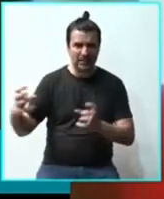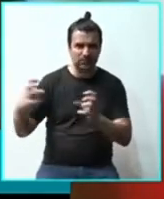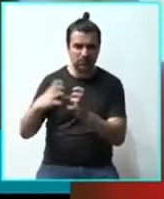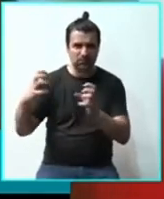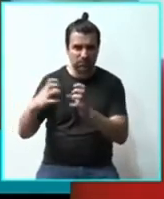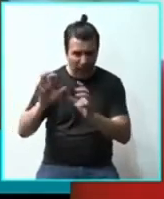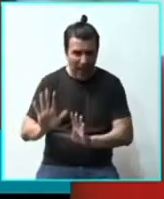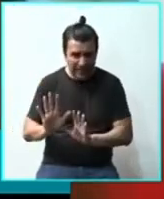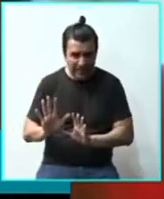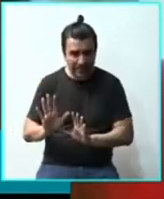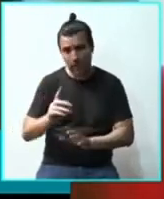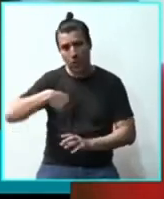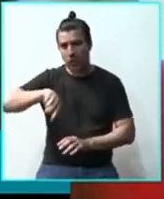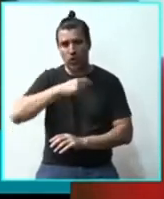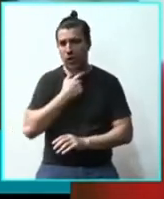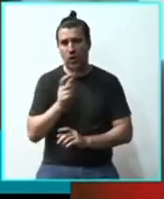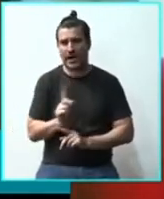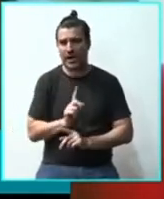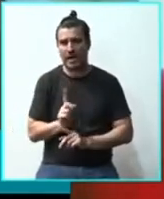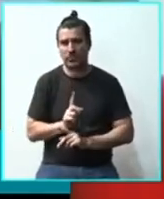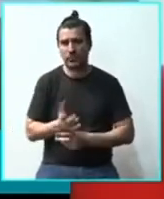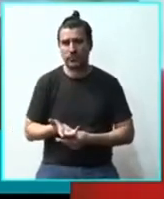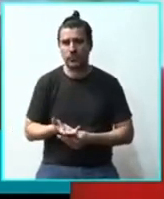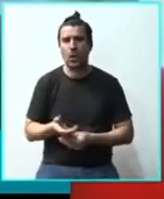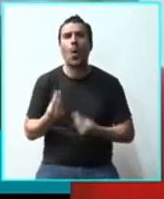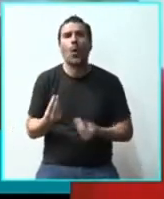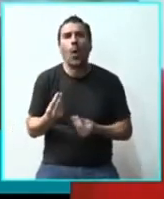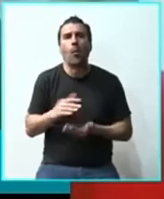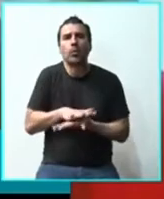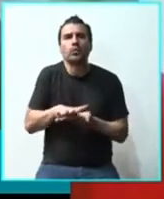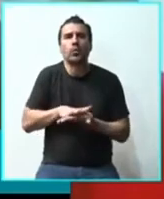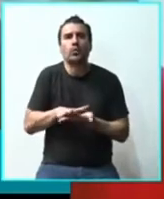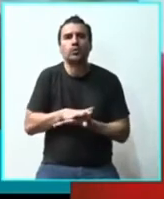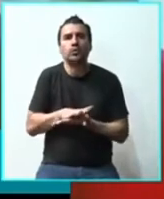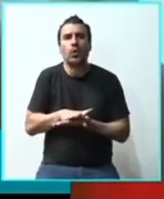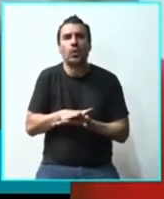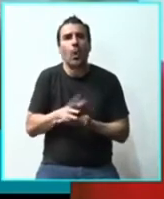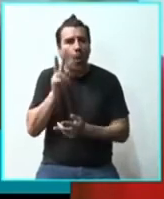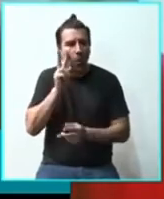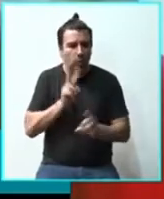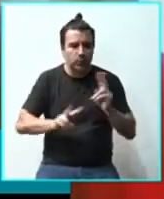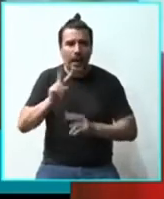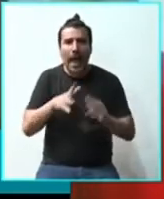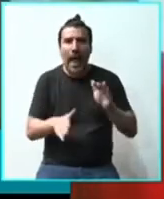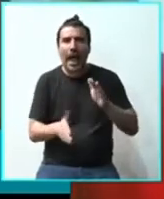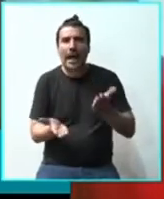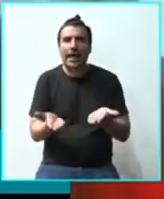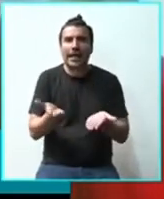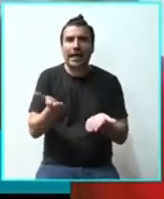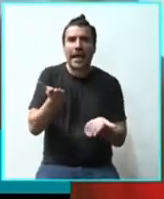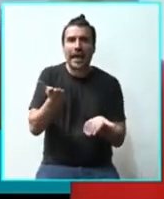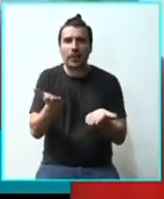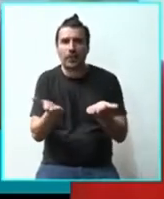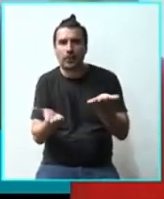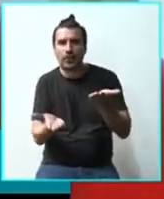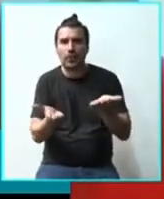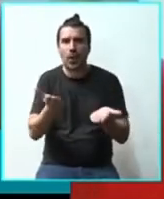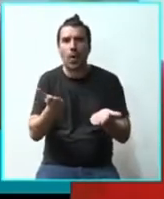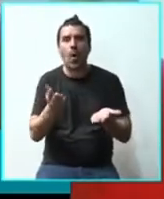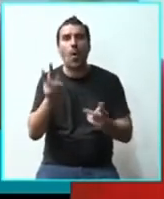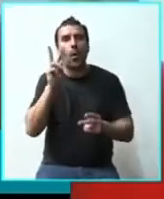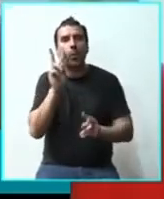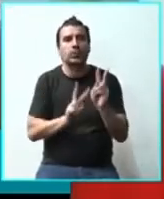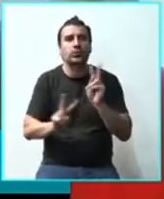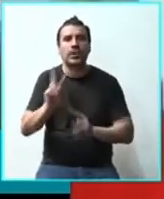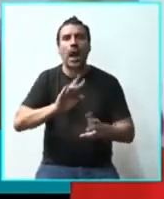eso. Entonces, ¿cuál es la ecuación? ¿Cómo se resuelve? Con un equilibrio. Y cuando hay nuevas tecnologías, esas nuevas